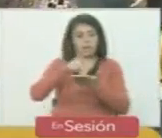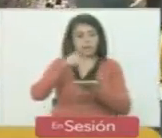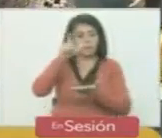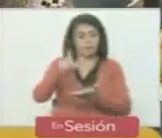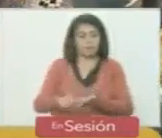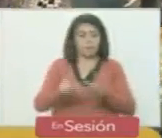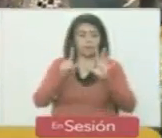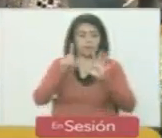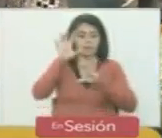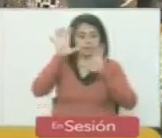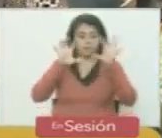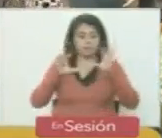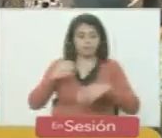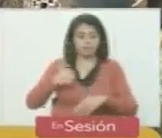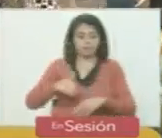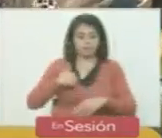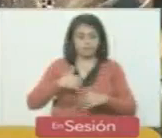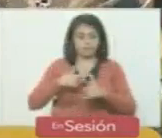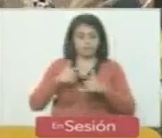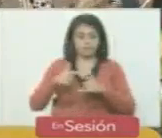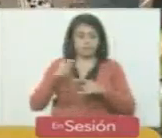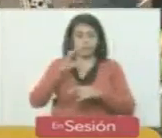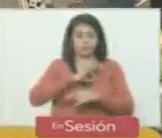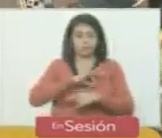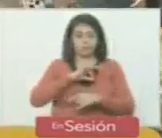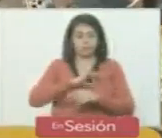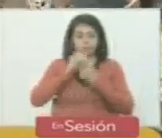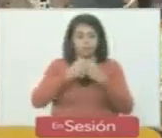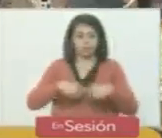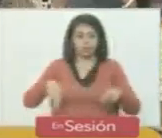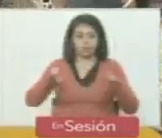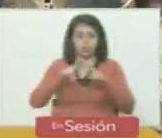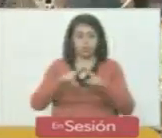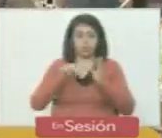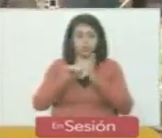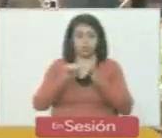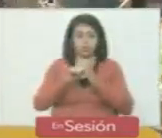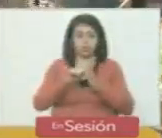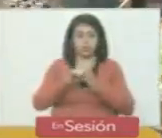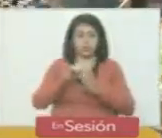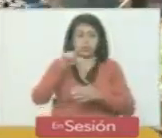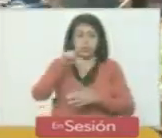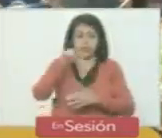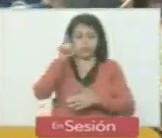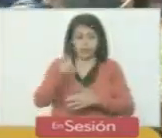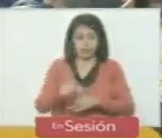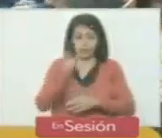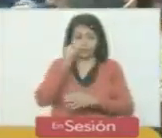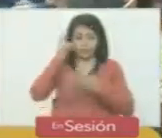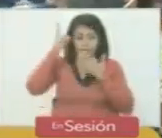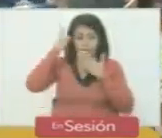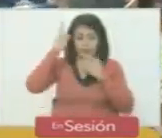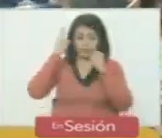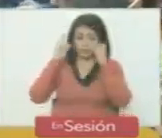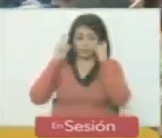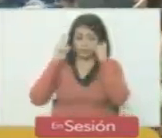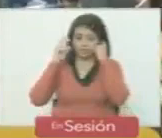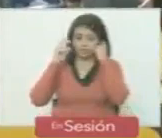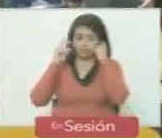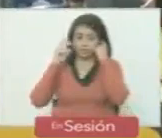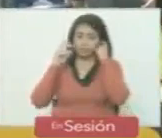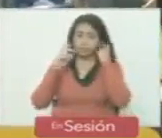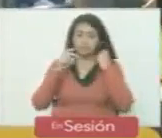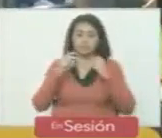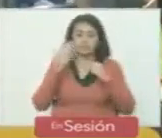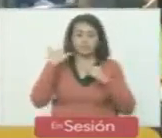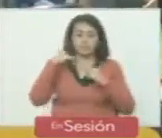las seis naciones de Canadá a la Sociedad de Naciones en Ginebra. Y ese indígena, a pesar de que